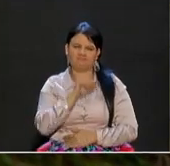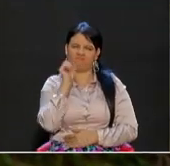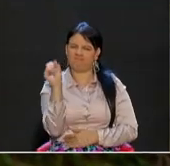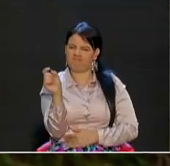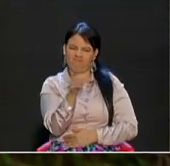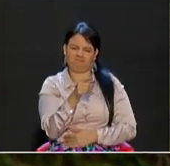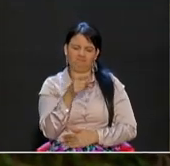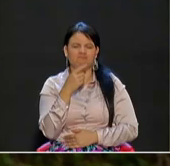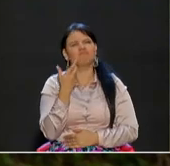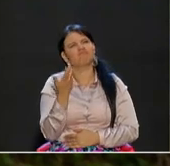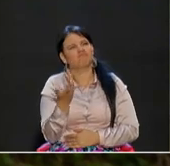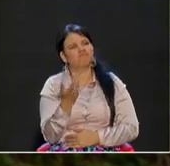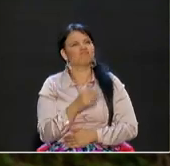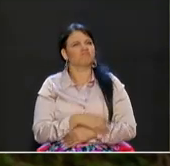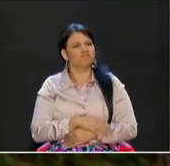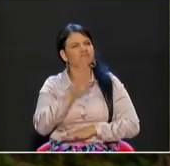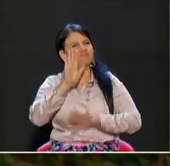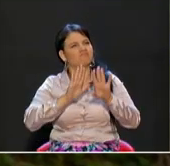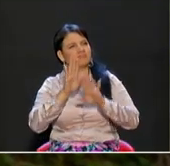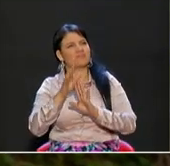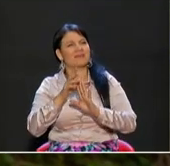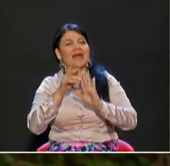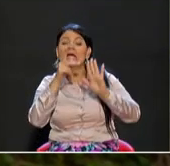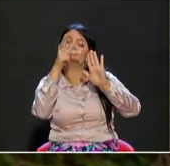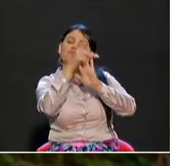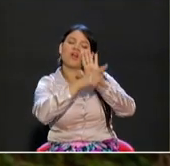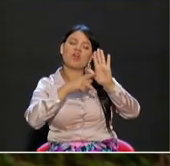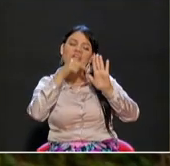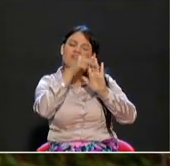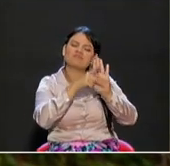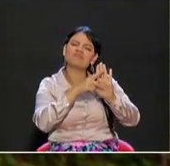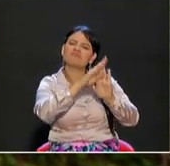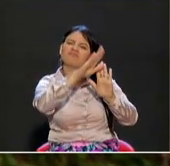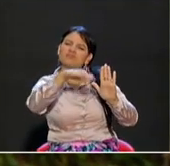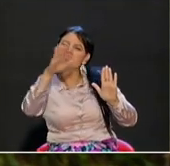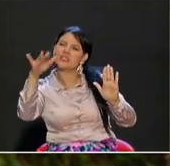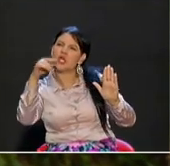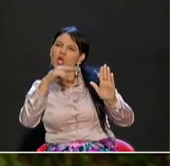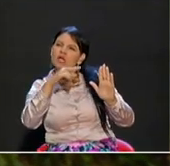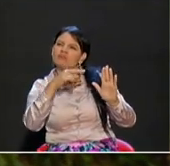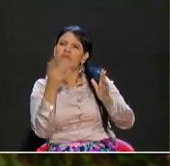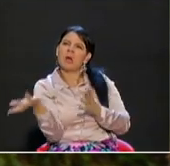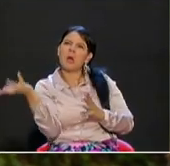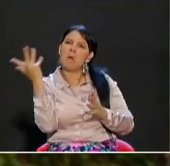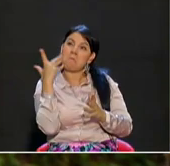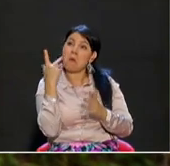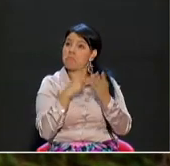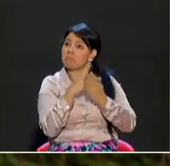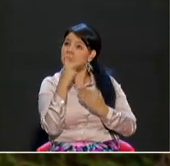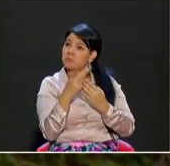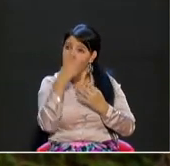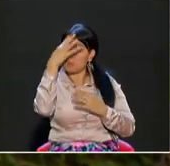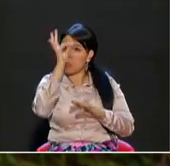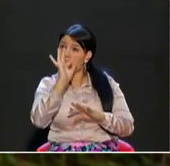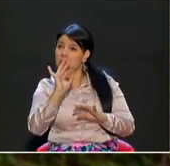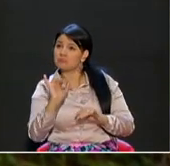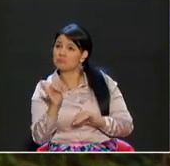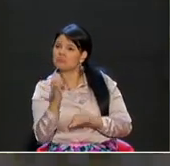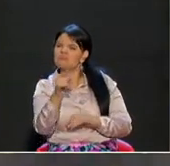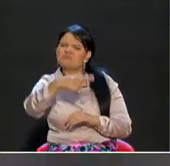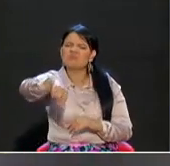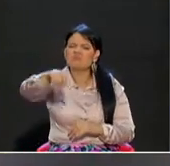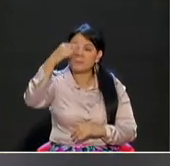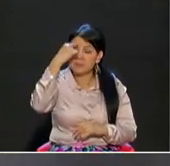los candidatos de la gobernación sobre el ferrocarril de antioquia hemos escuchado mucho sobre este proyecto qué piensan ustedes acerca él